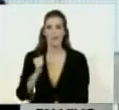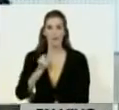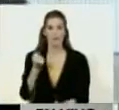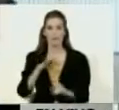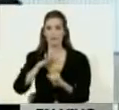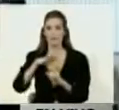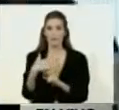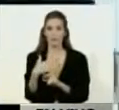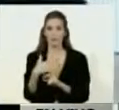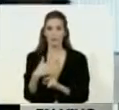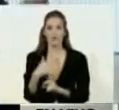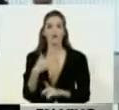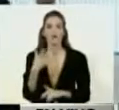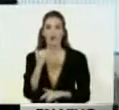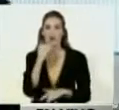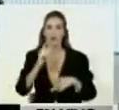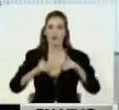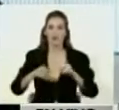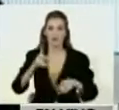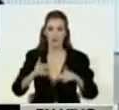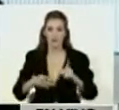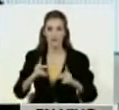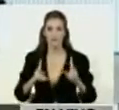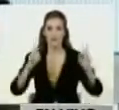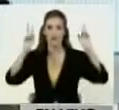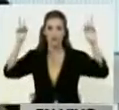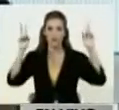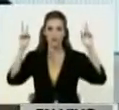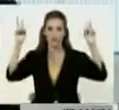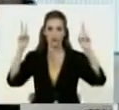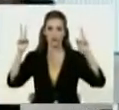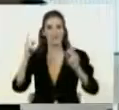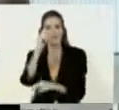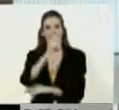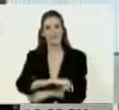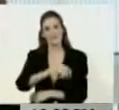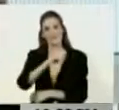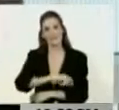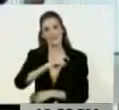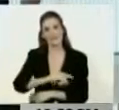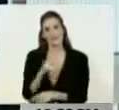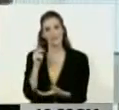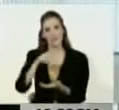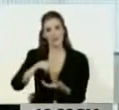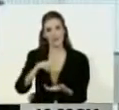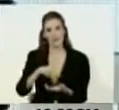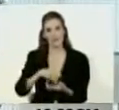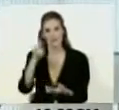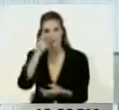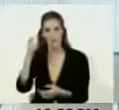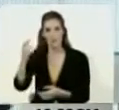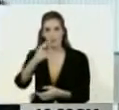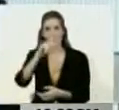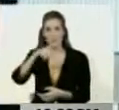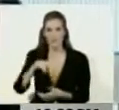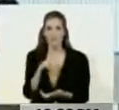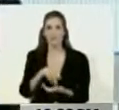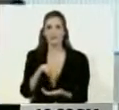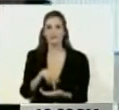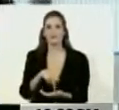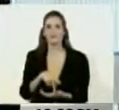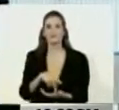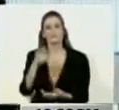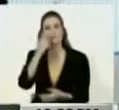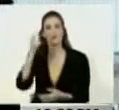tipo tuviese opciones de victoria, pues se necesitaba la participación del pueblo y la participación